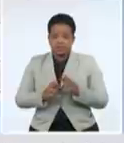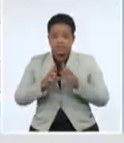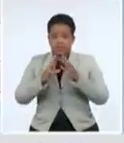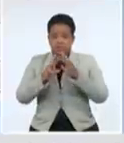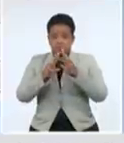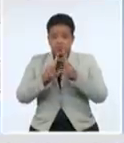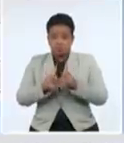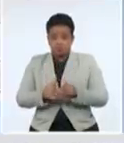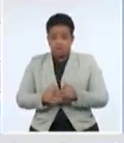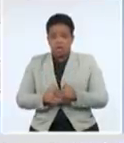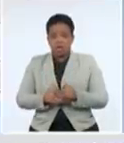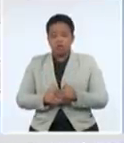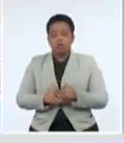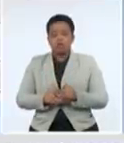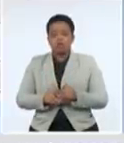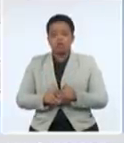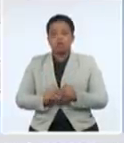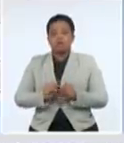identificar, diagnosticar